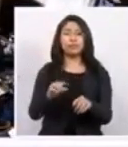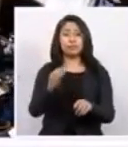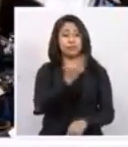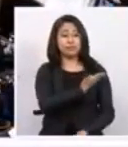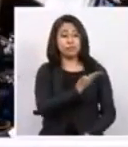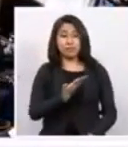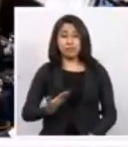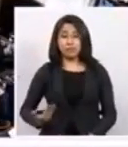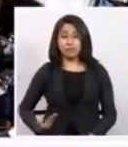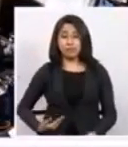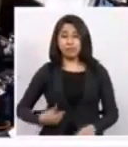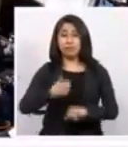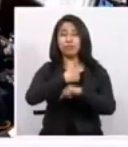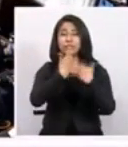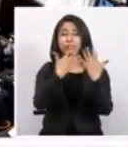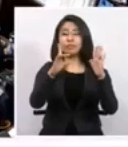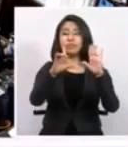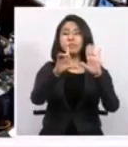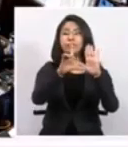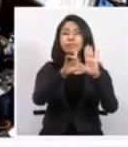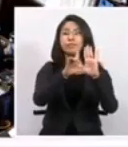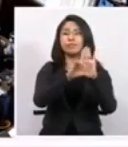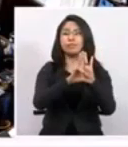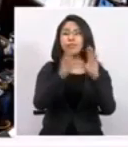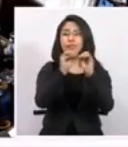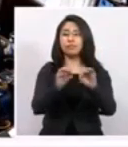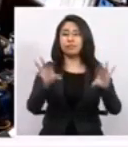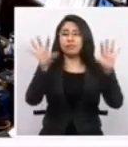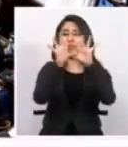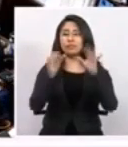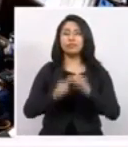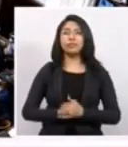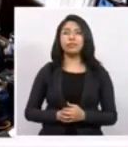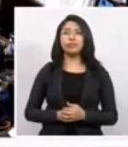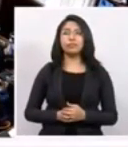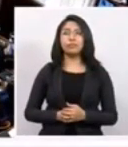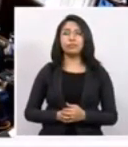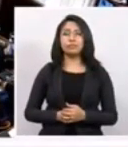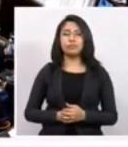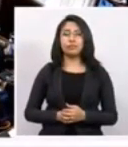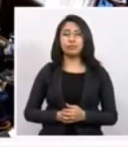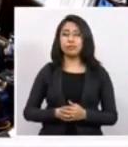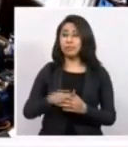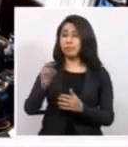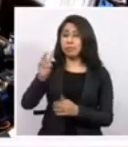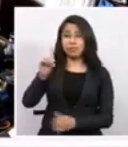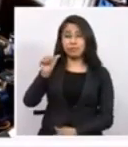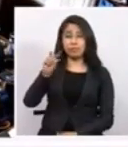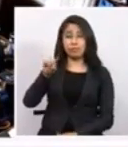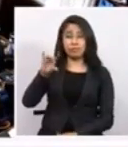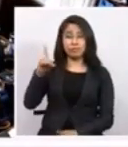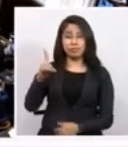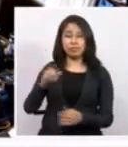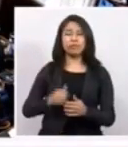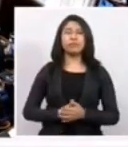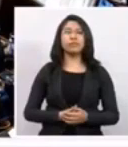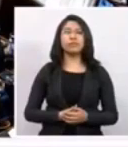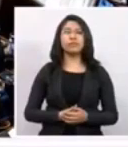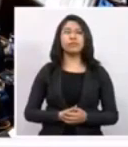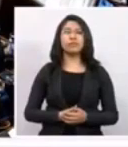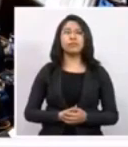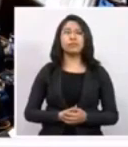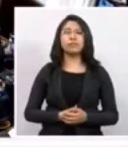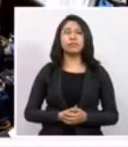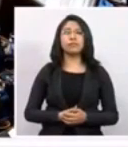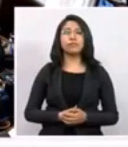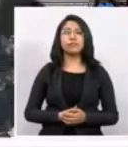presidente de la Asamblea Legislativa Plurinacional, hermano Gilata David Choquehuanca, a los